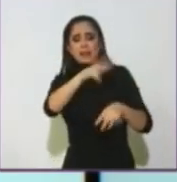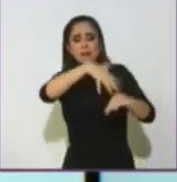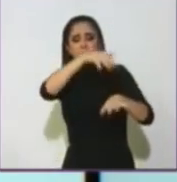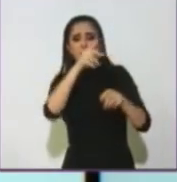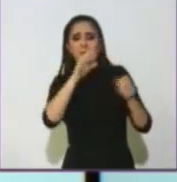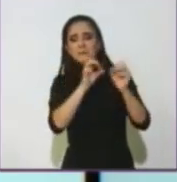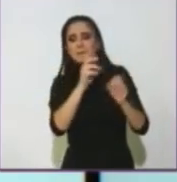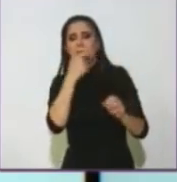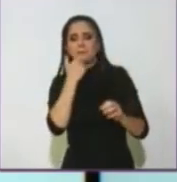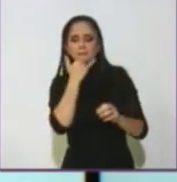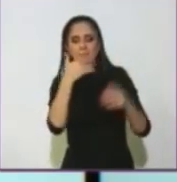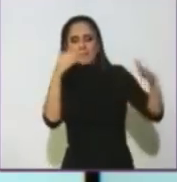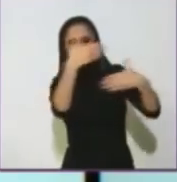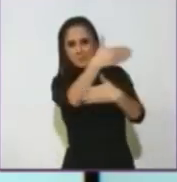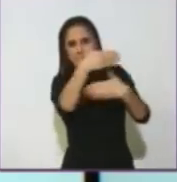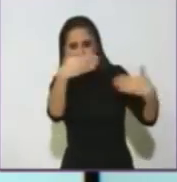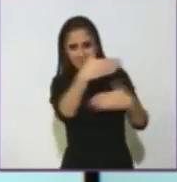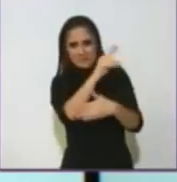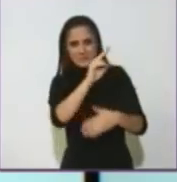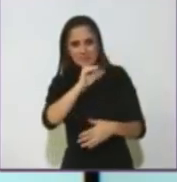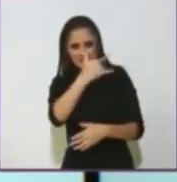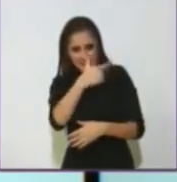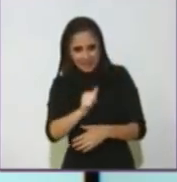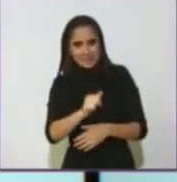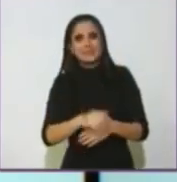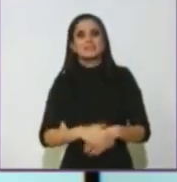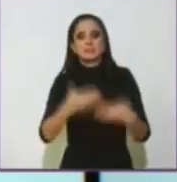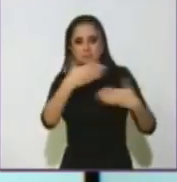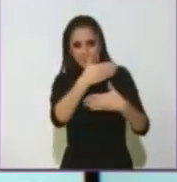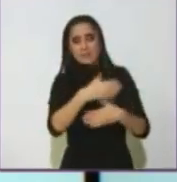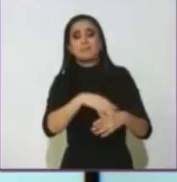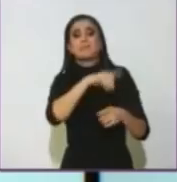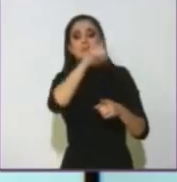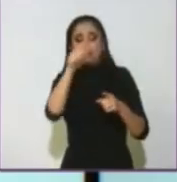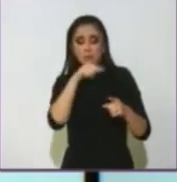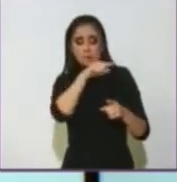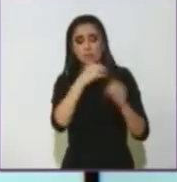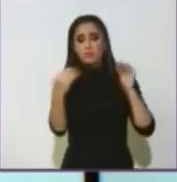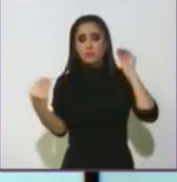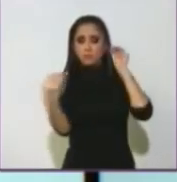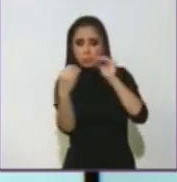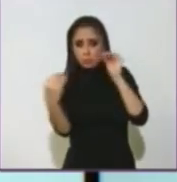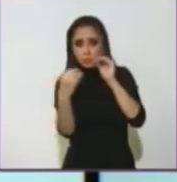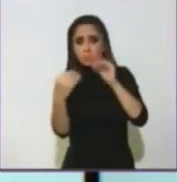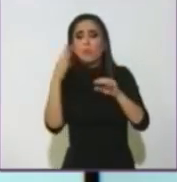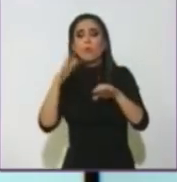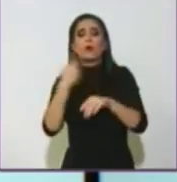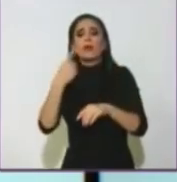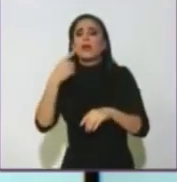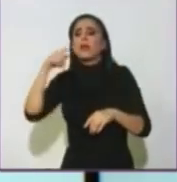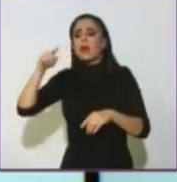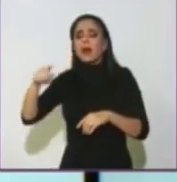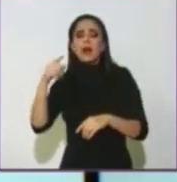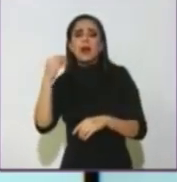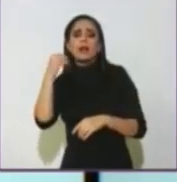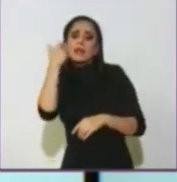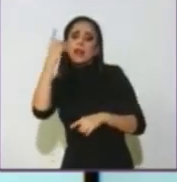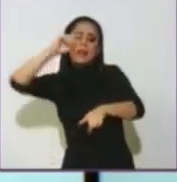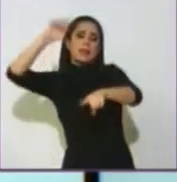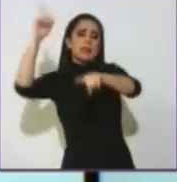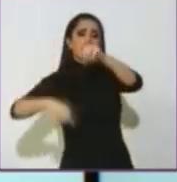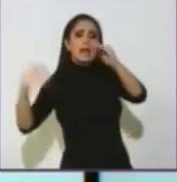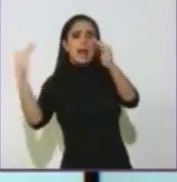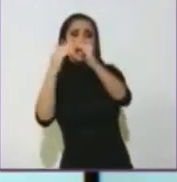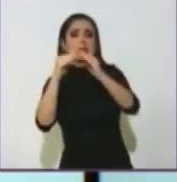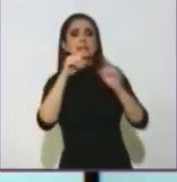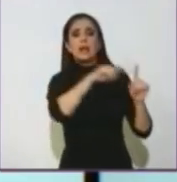vendió pero en el 2018 promovió un juicio de amparo en contra de un embargo que le hicieron alejandra aclaramos